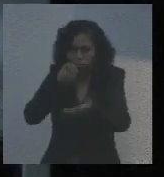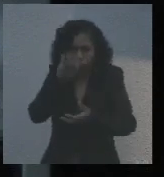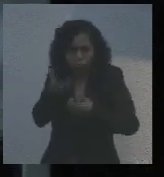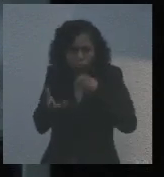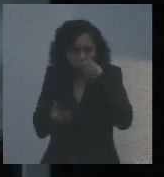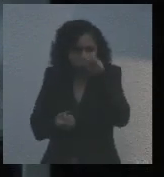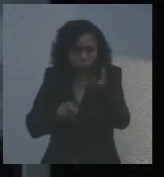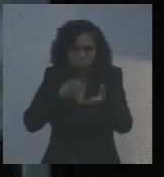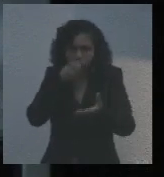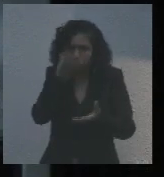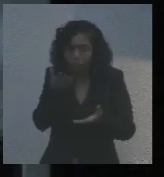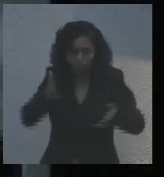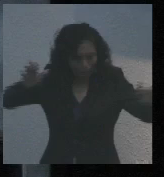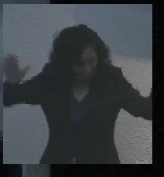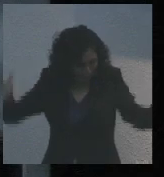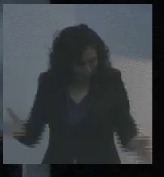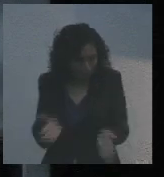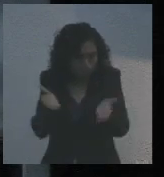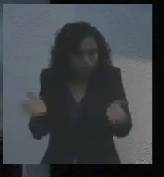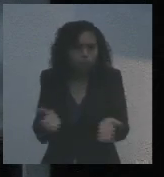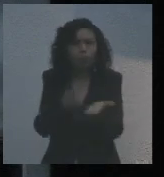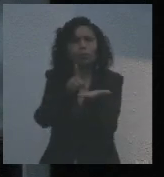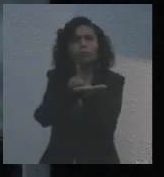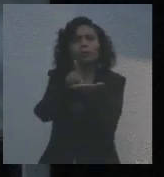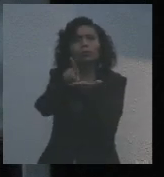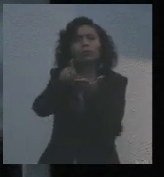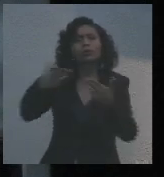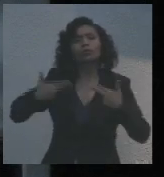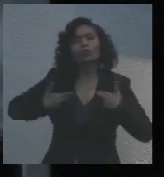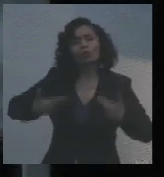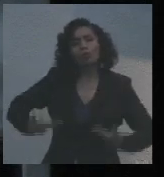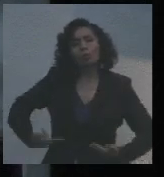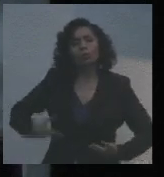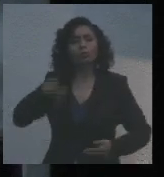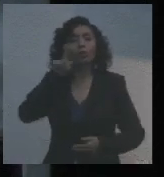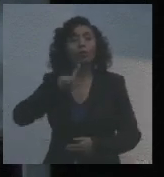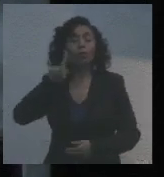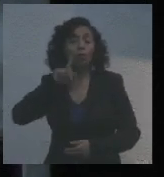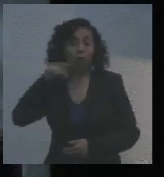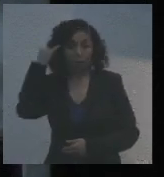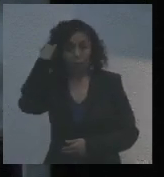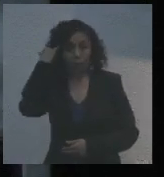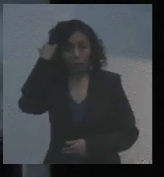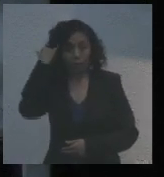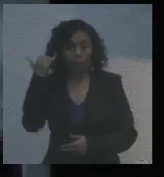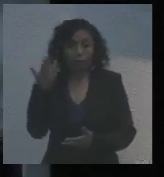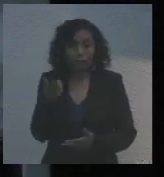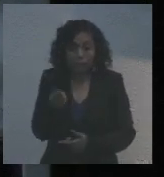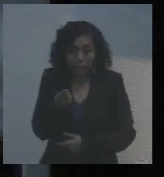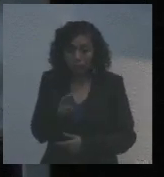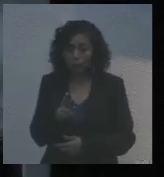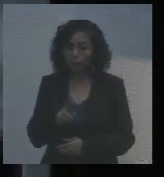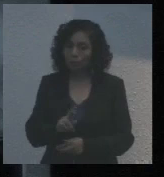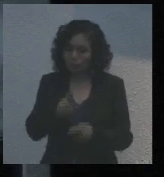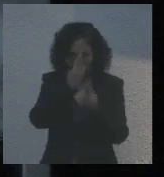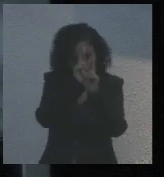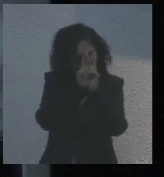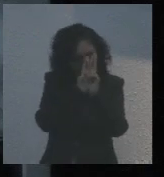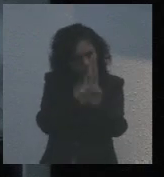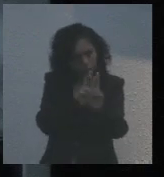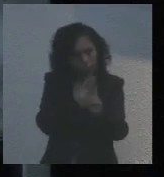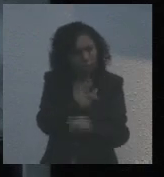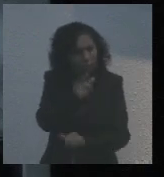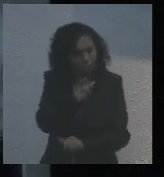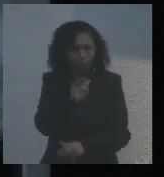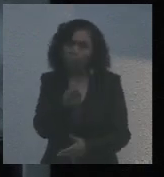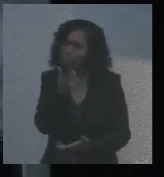incansable promotora de los Derechos Humanos de las mujeres indígenas este reconocimiento es un acto